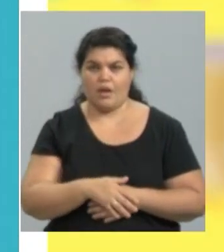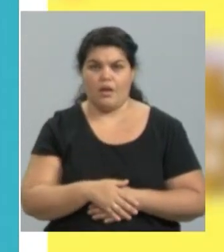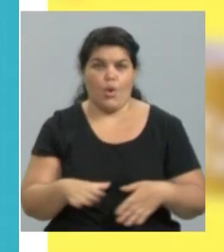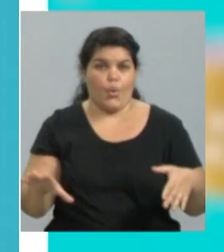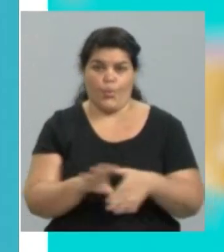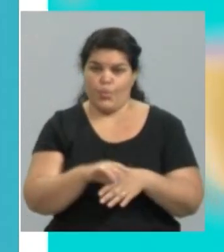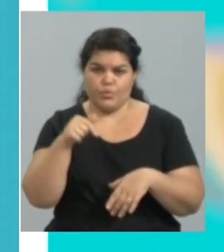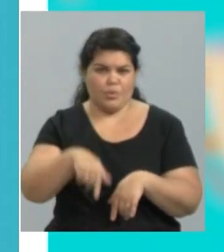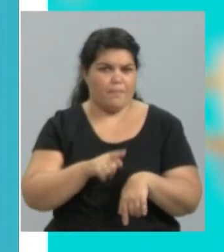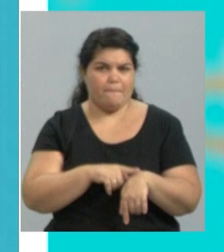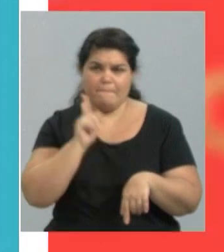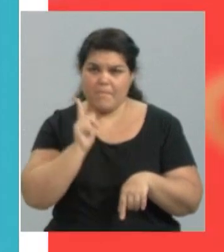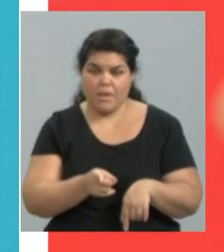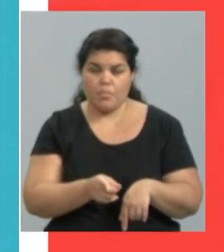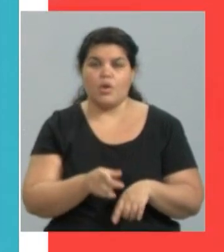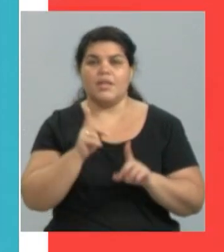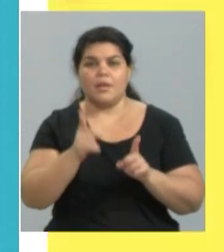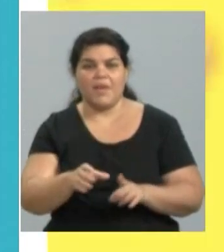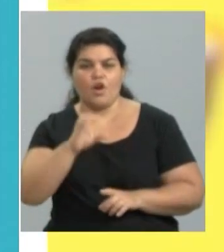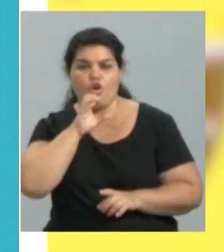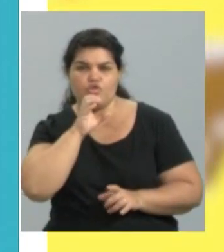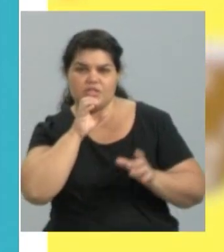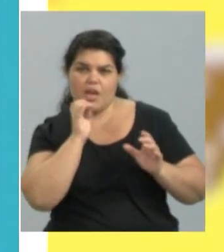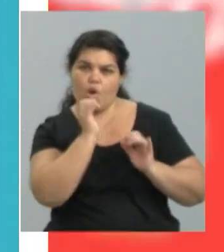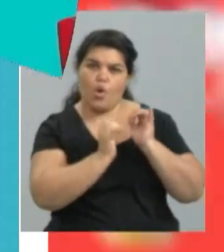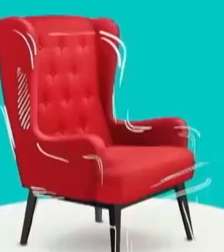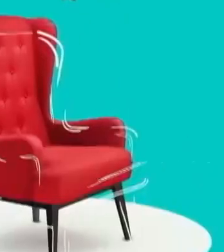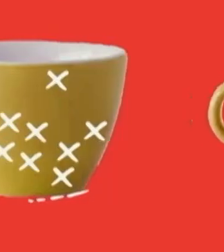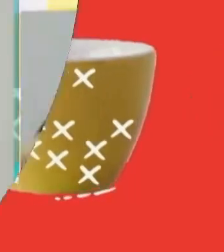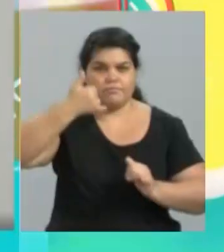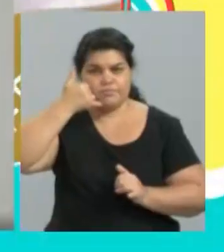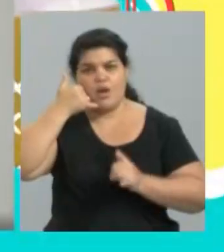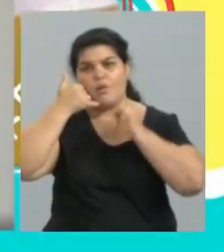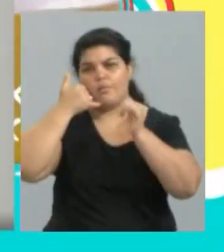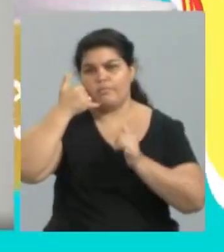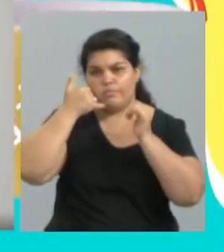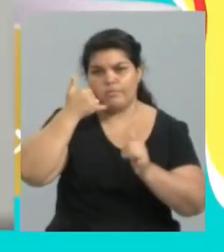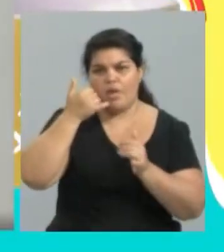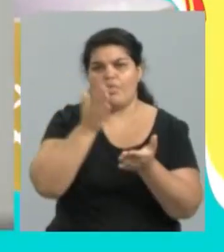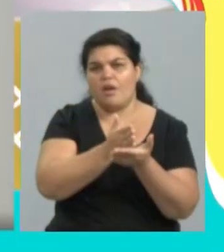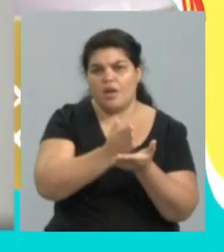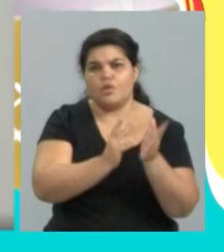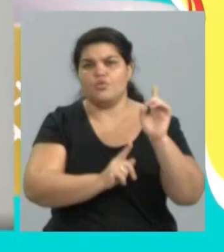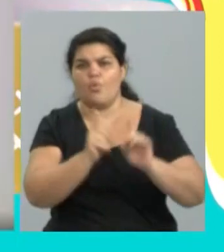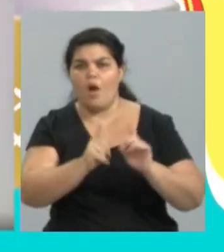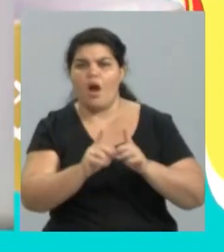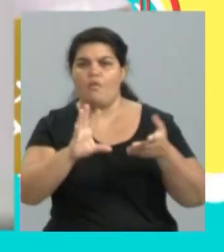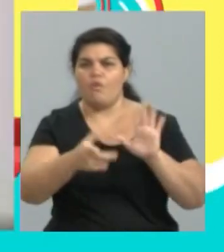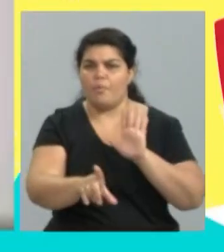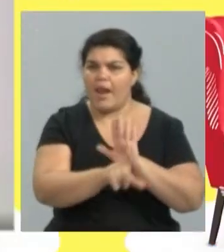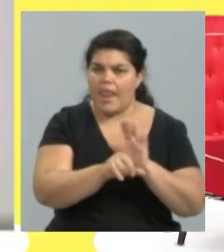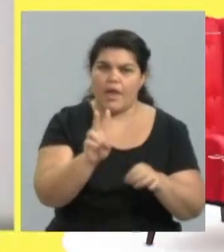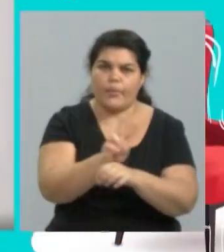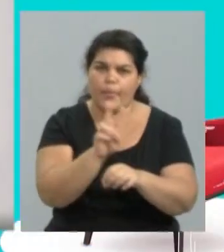y también asesorar a las personas respecto a los pasos a seguir o los derechos o los marcos legales que protegen